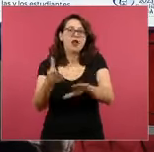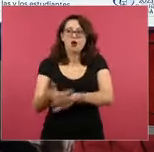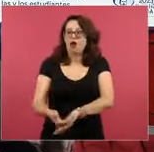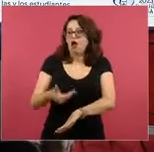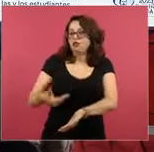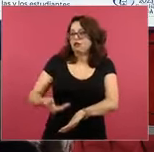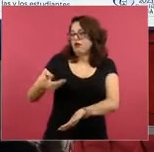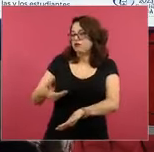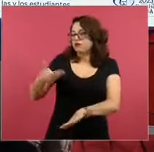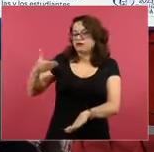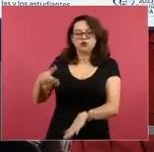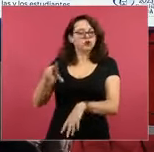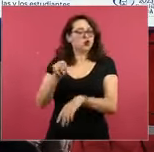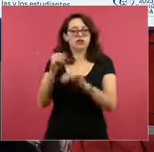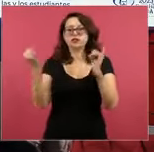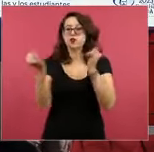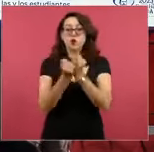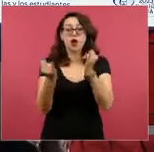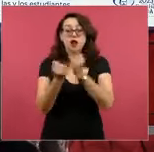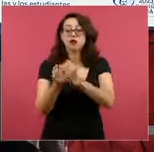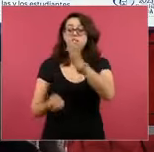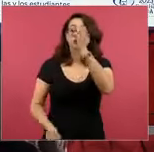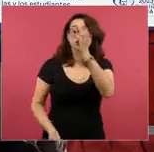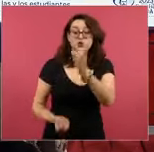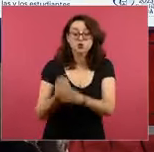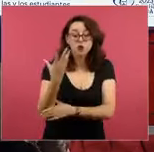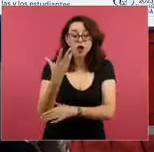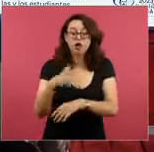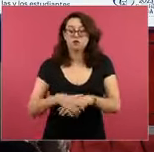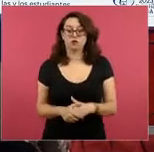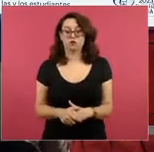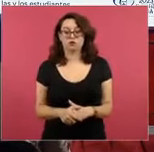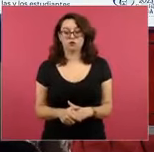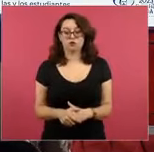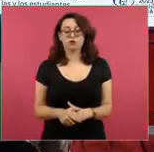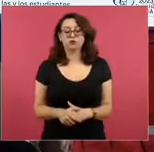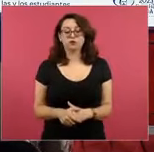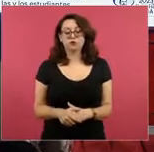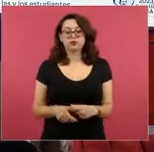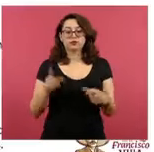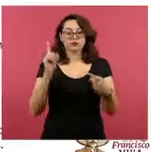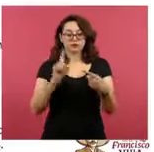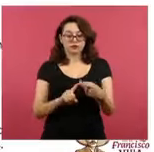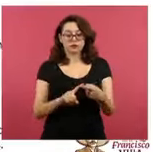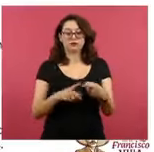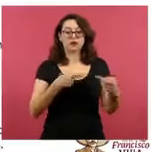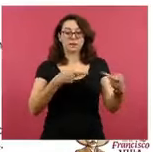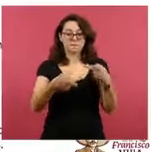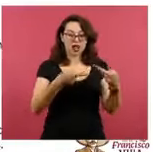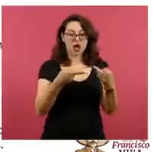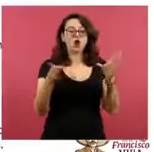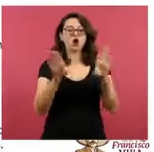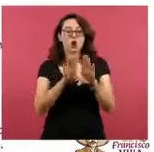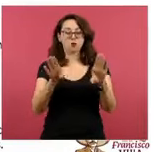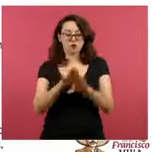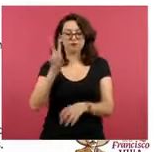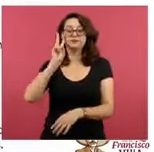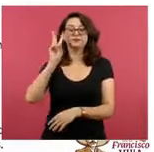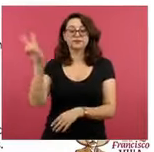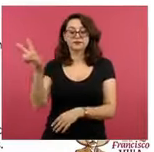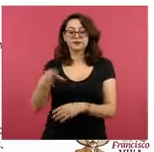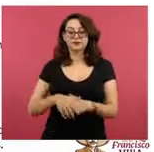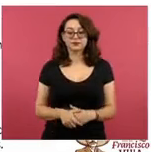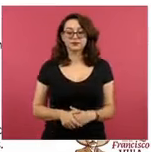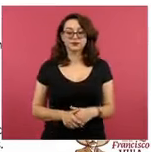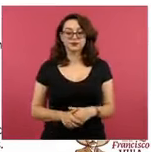país. Tiene integración entre plan de estudios, entre campos formativos, pero